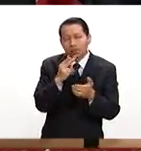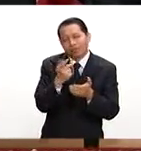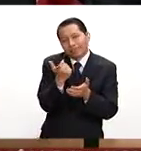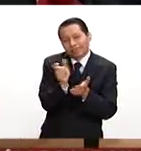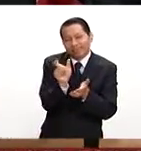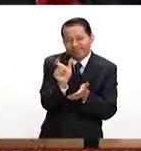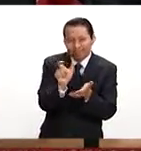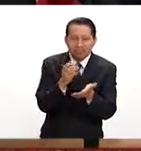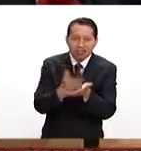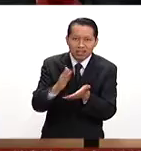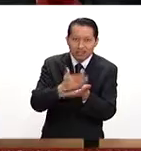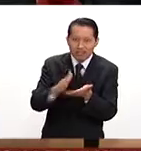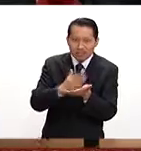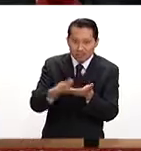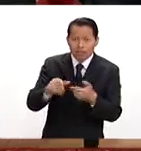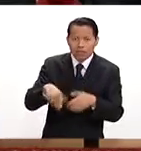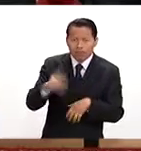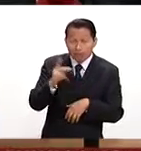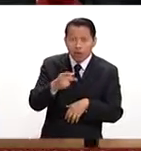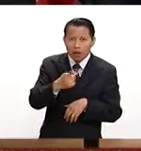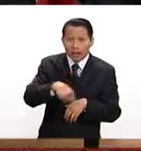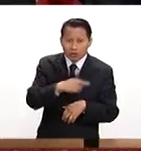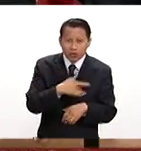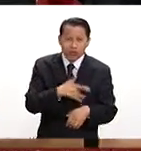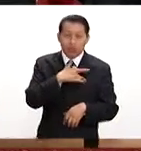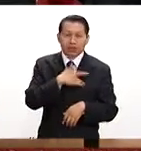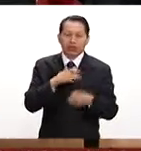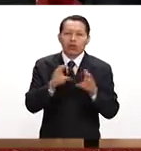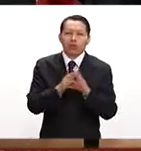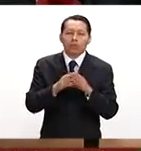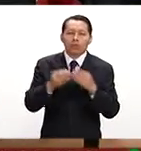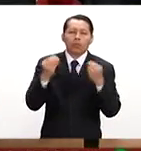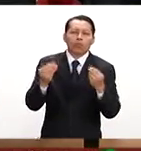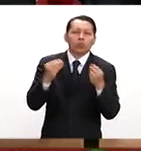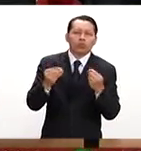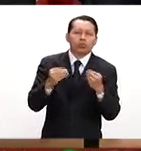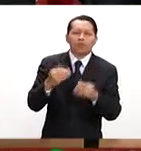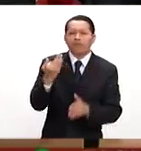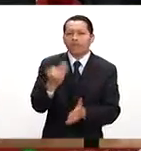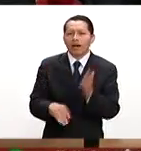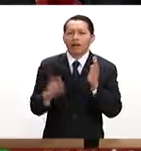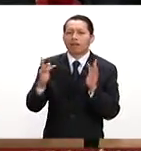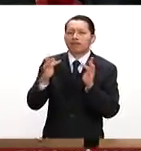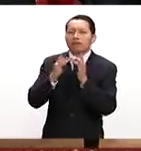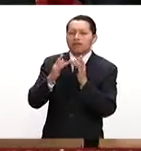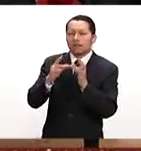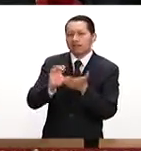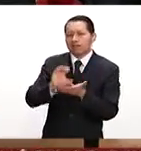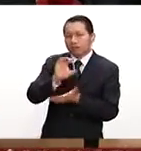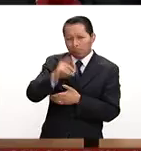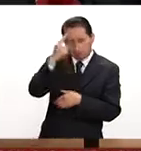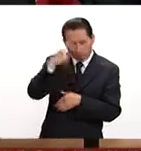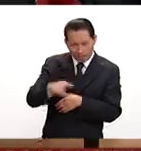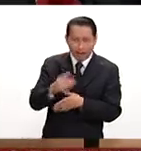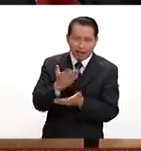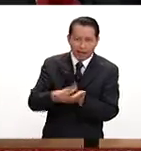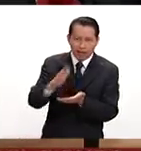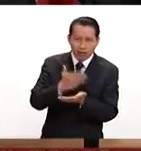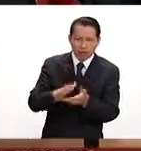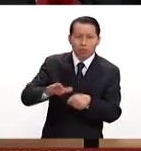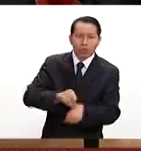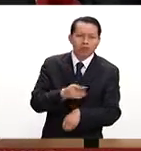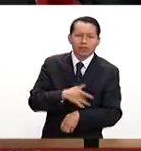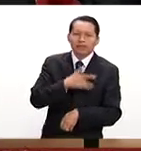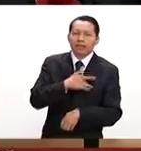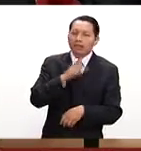no tienen otra alternativa, pero lo que ellos sienten, muchos de ellos ni siquiera se han acercado a una institución financiera a pedir un crédito porque sienten